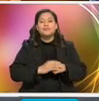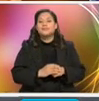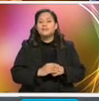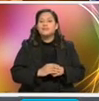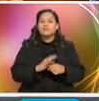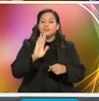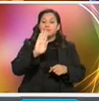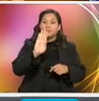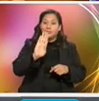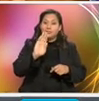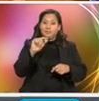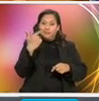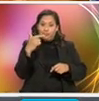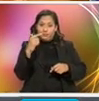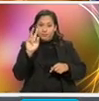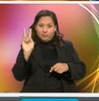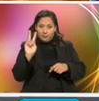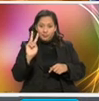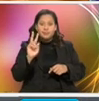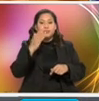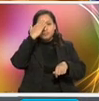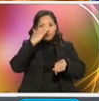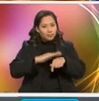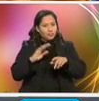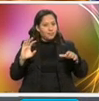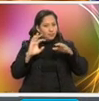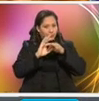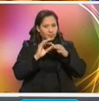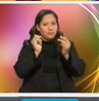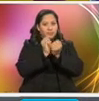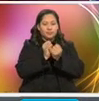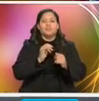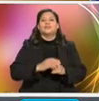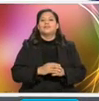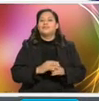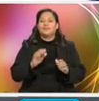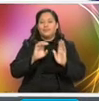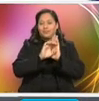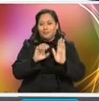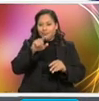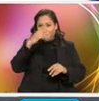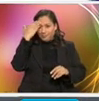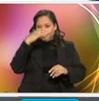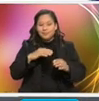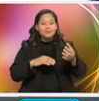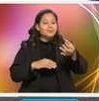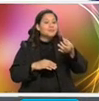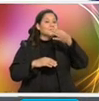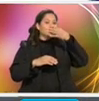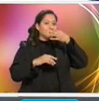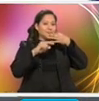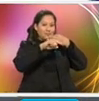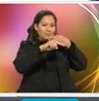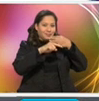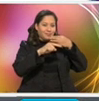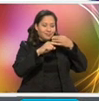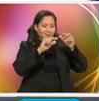la B12 está relacionada también con la memoria. Entonces, no sé si has visto estas pastillas que tienen